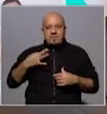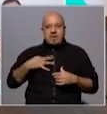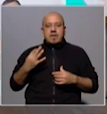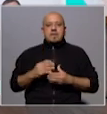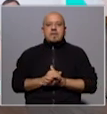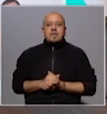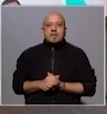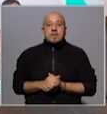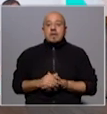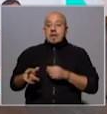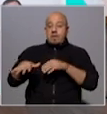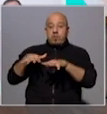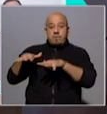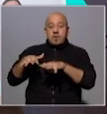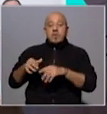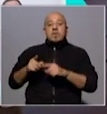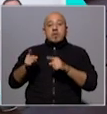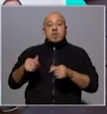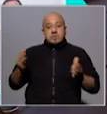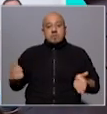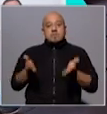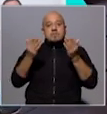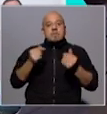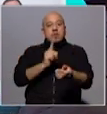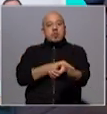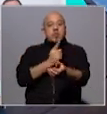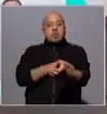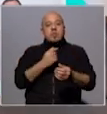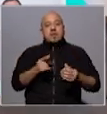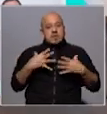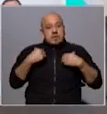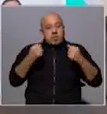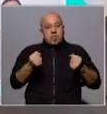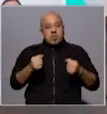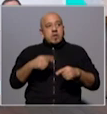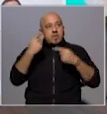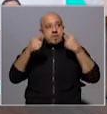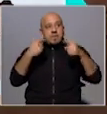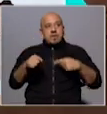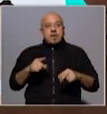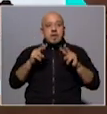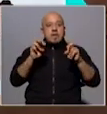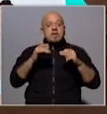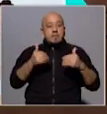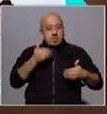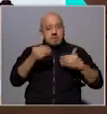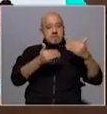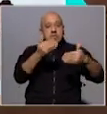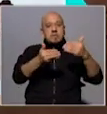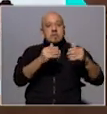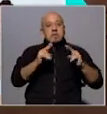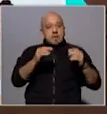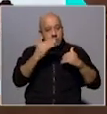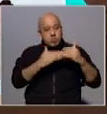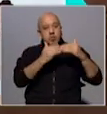energía el movimiento también promoverá hábitos saludables y abordara desde diferentes perspectivas el proceso de envejecimiento y la